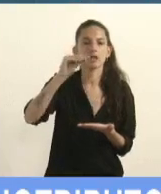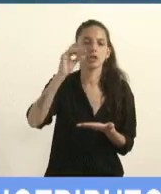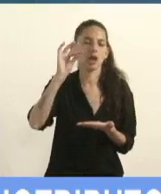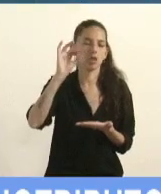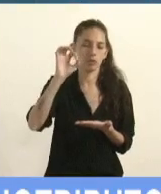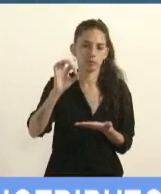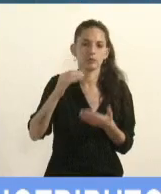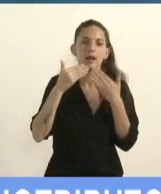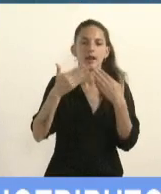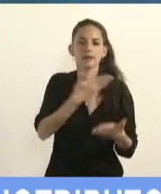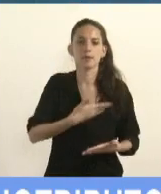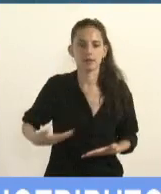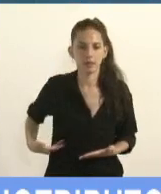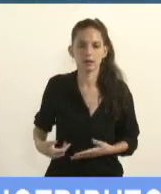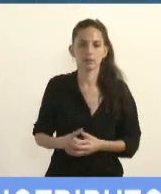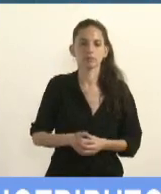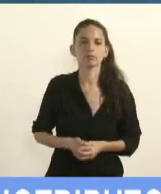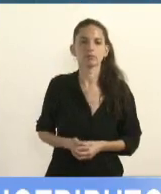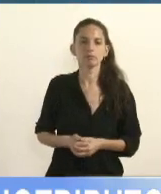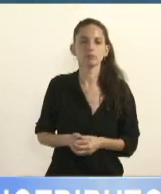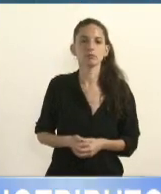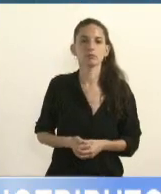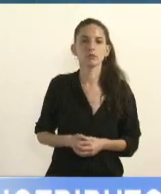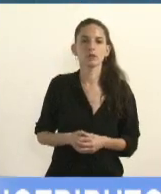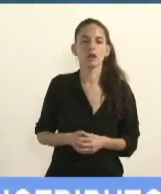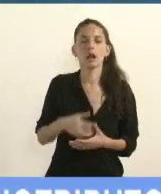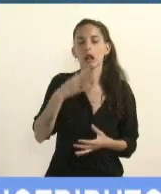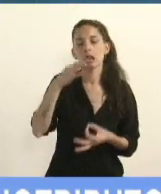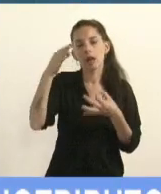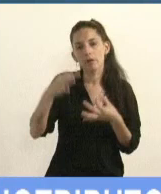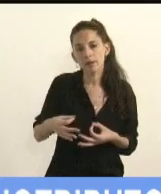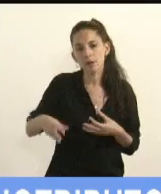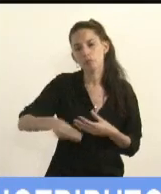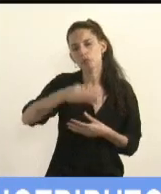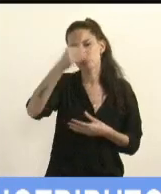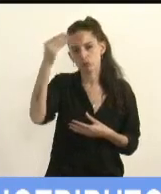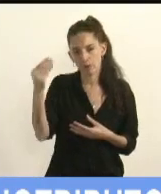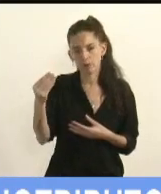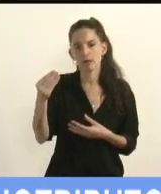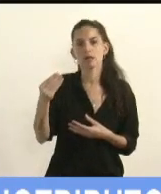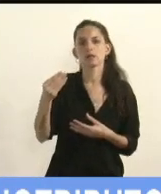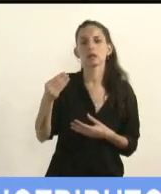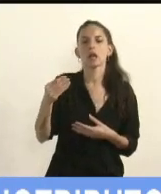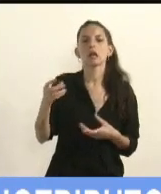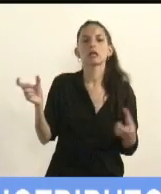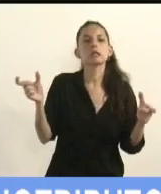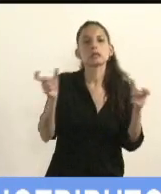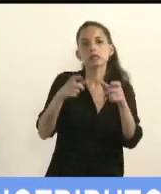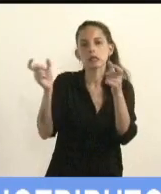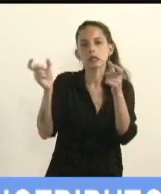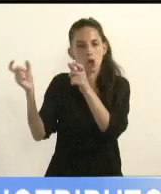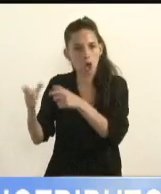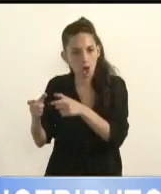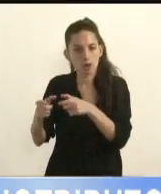Gracias, señor presidente. Bueno, la verdad que varias veces y en varias sesiones he